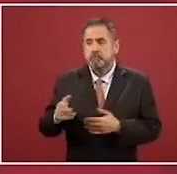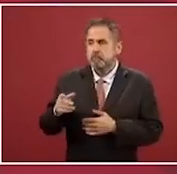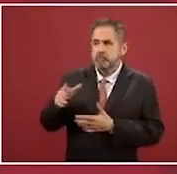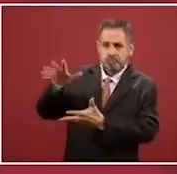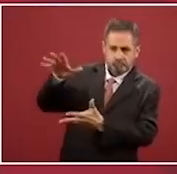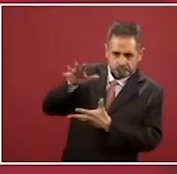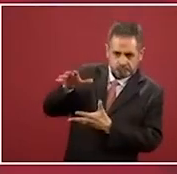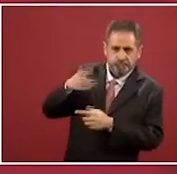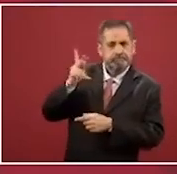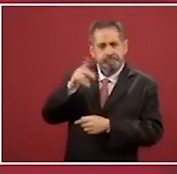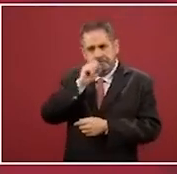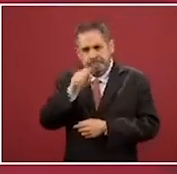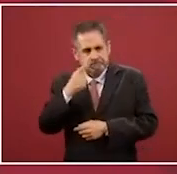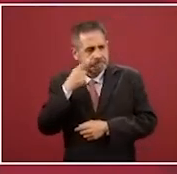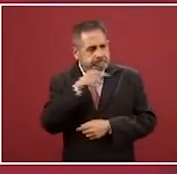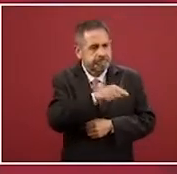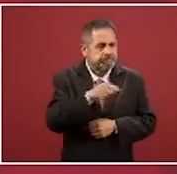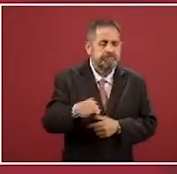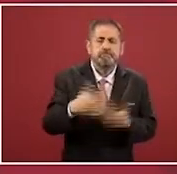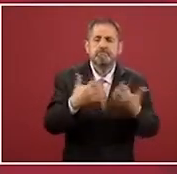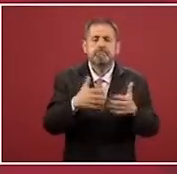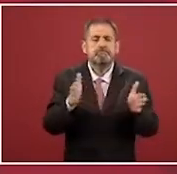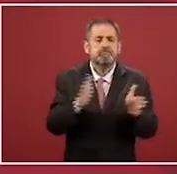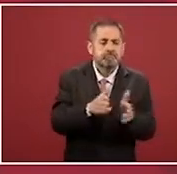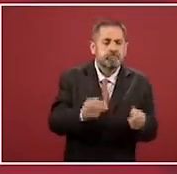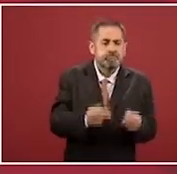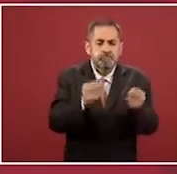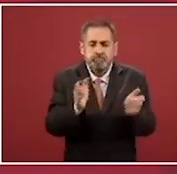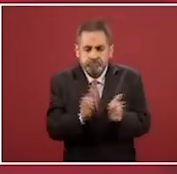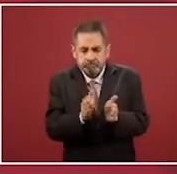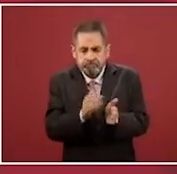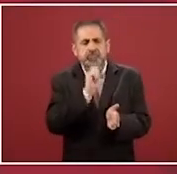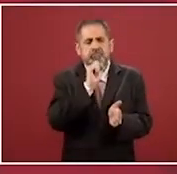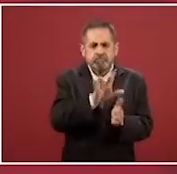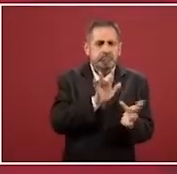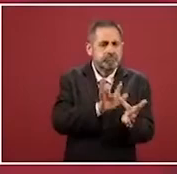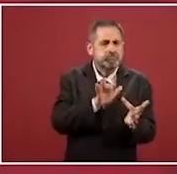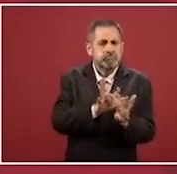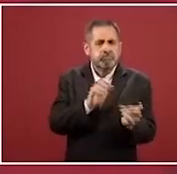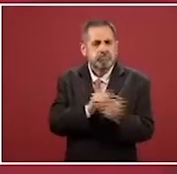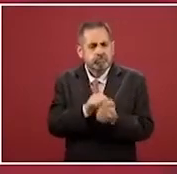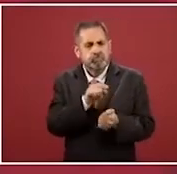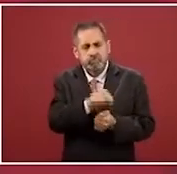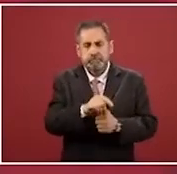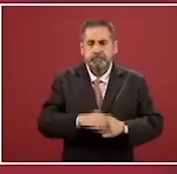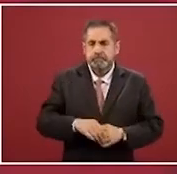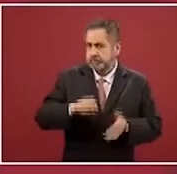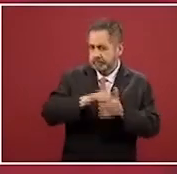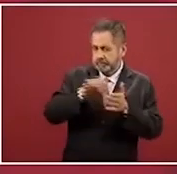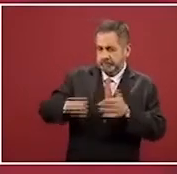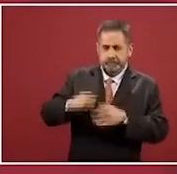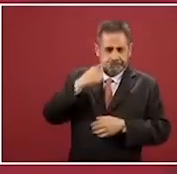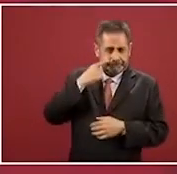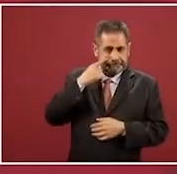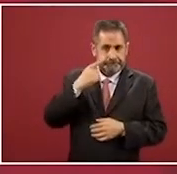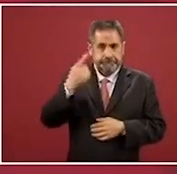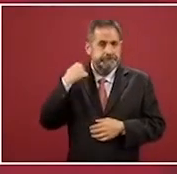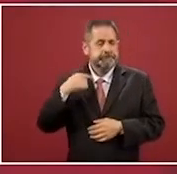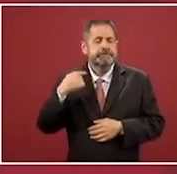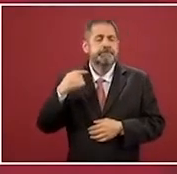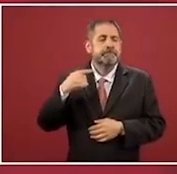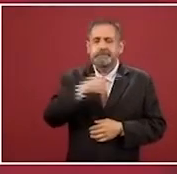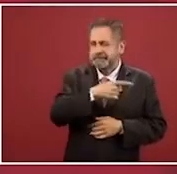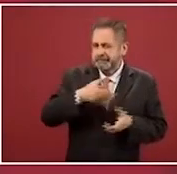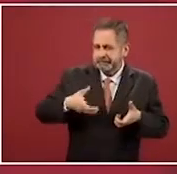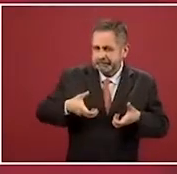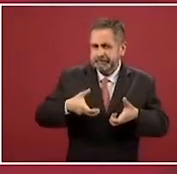pequeña, a la mediana empresa. Estos caminos que se están haciendo, toda la